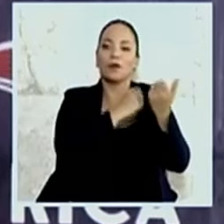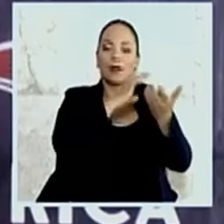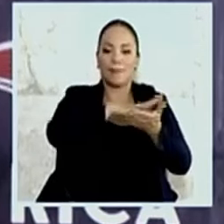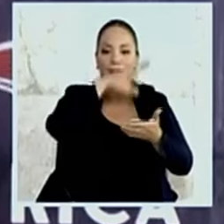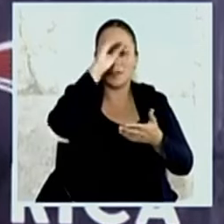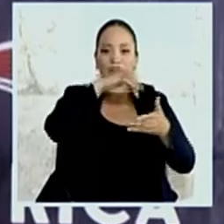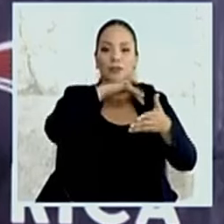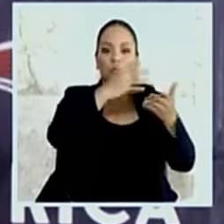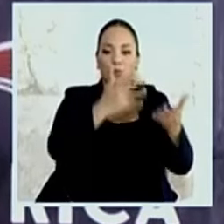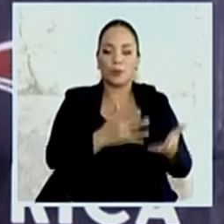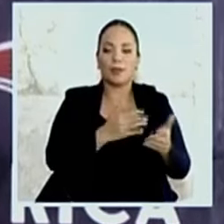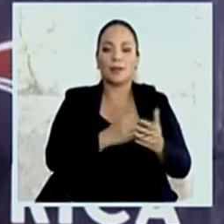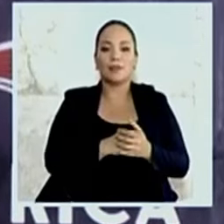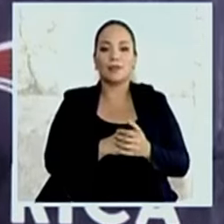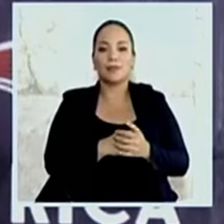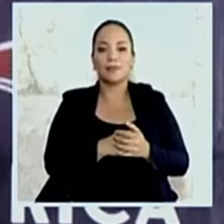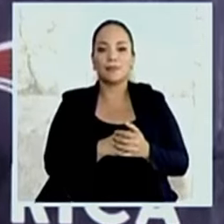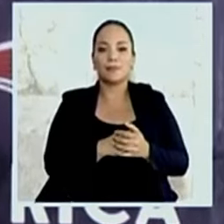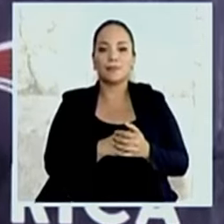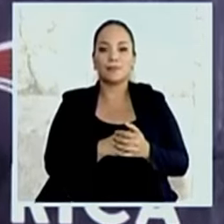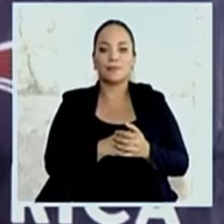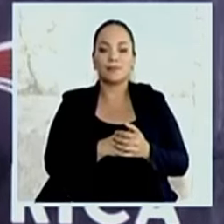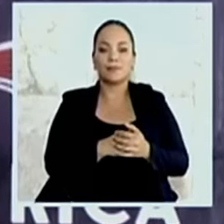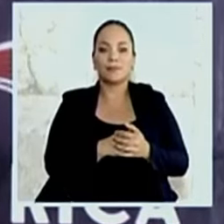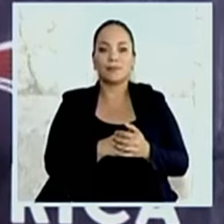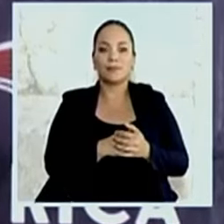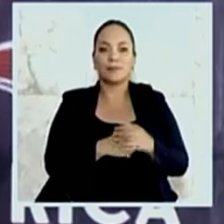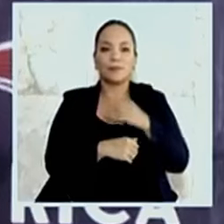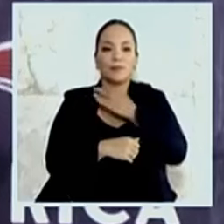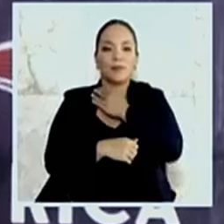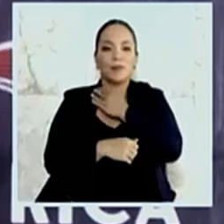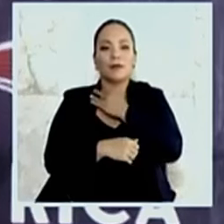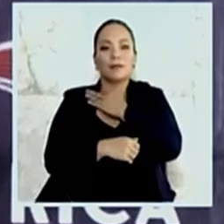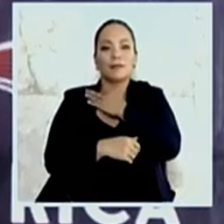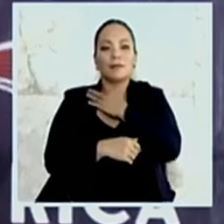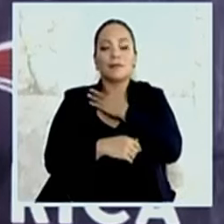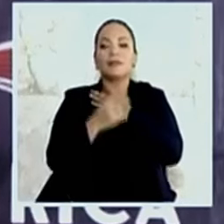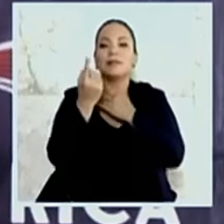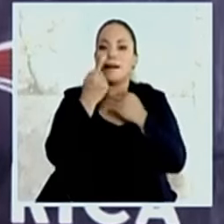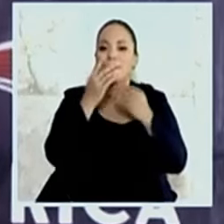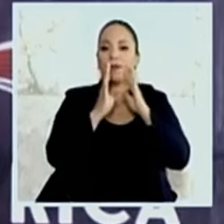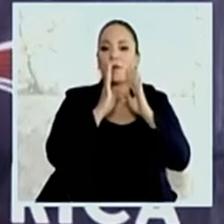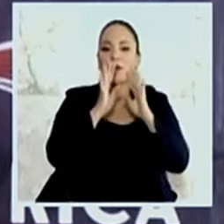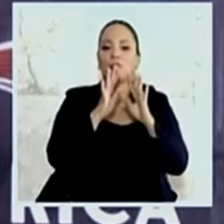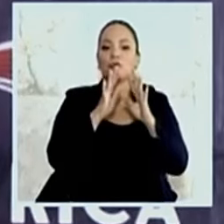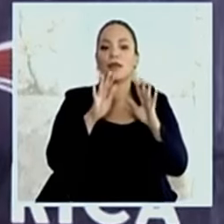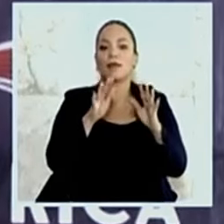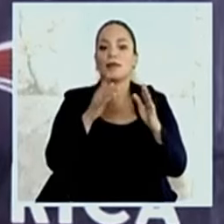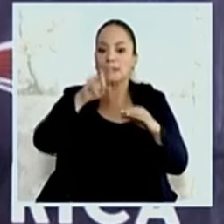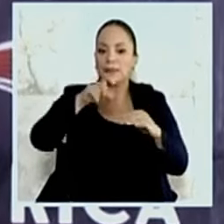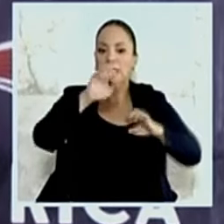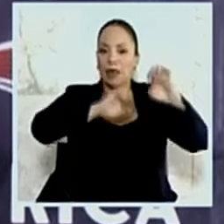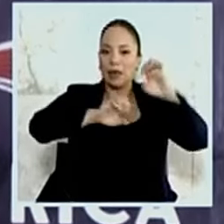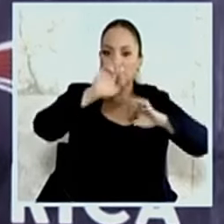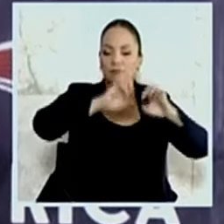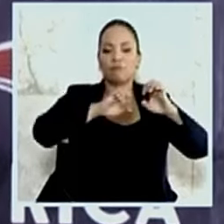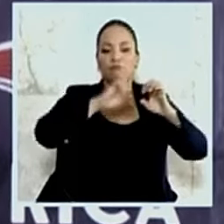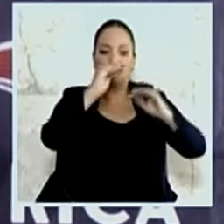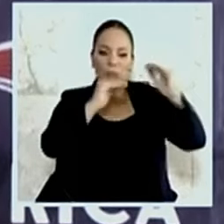una oportunidad para efectivamente entender dónde están las necesidades de reforzar el aprendizaje